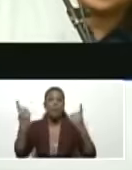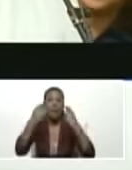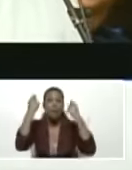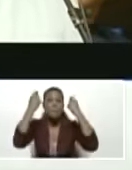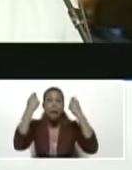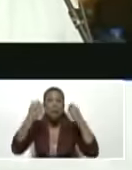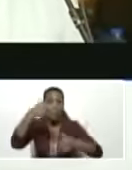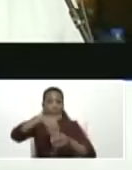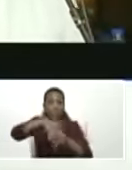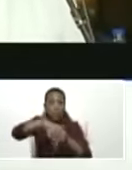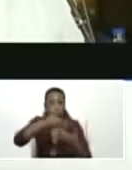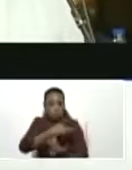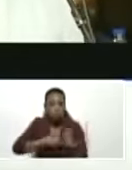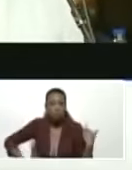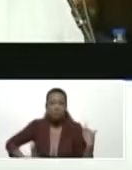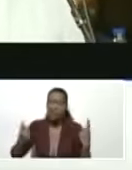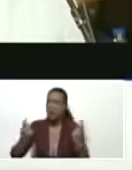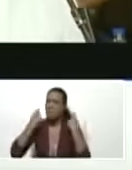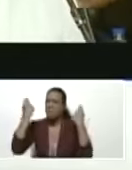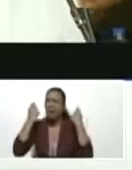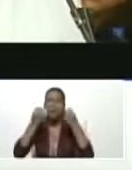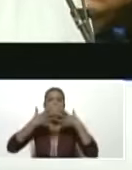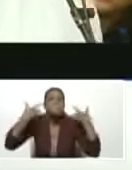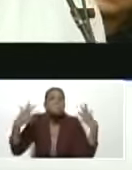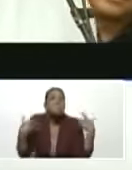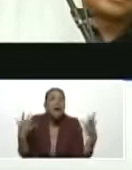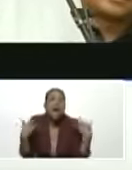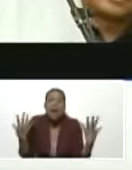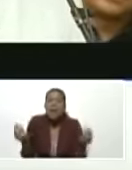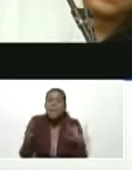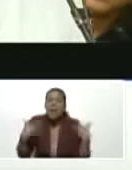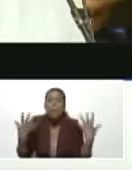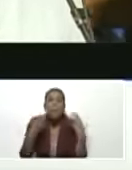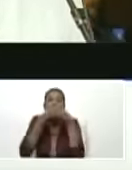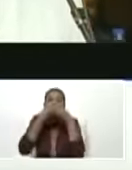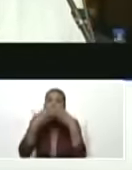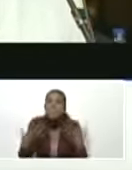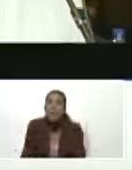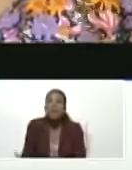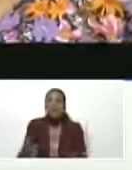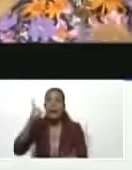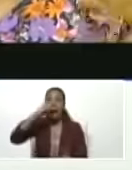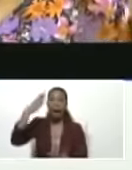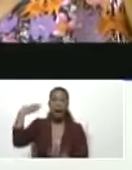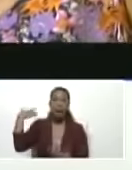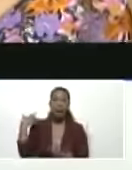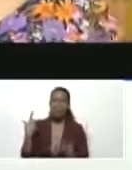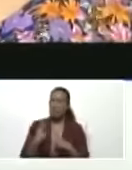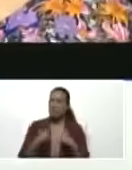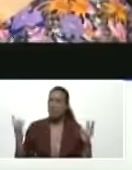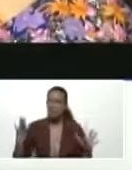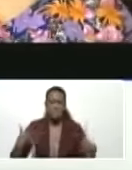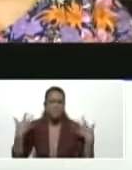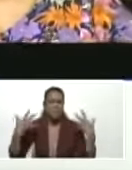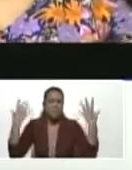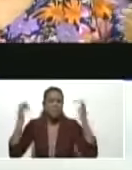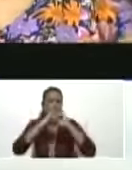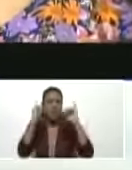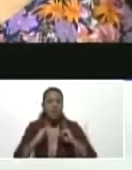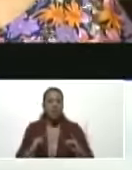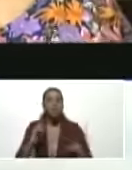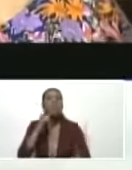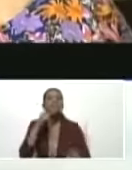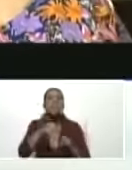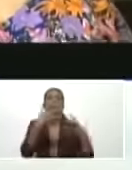sea la campaña más alegre, más hermosa, más feliz. Y le